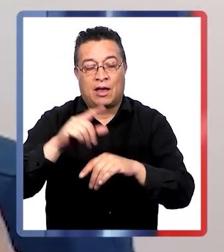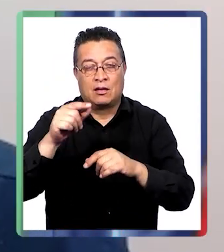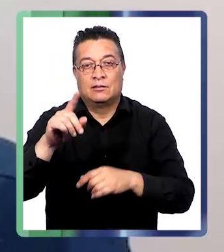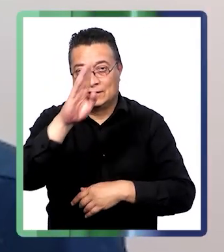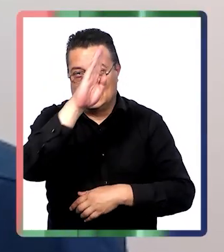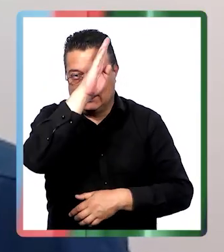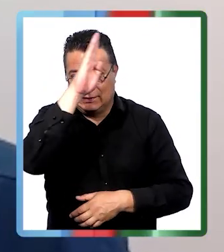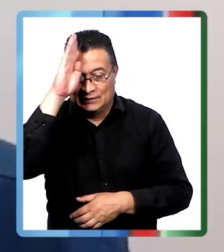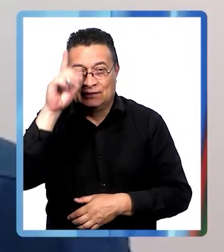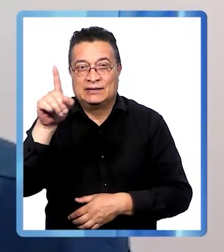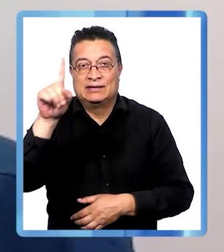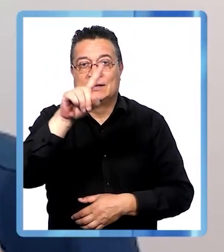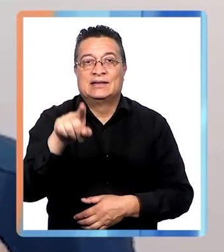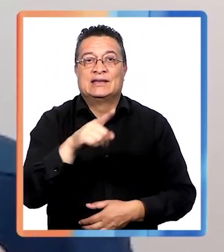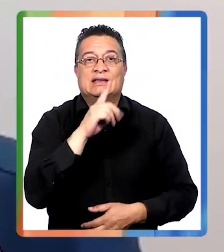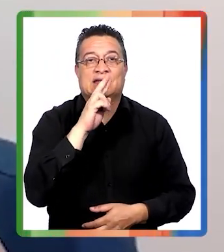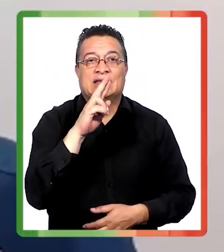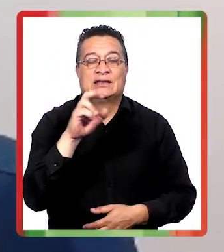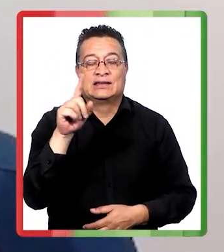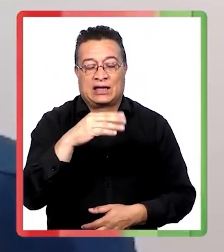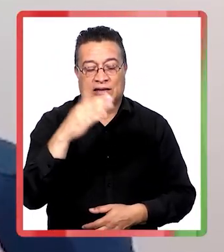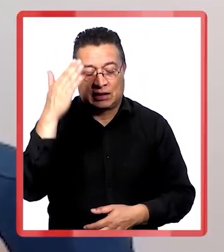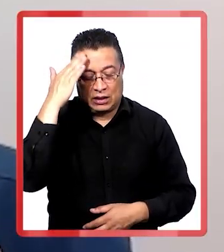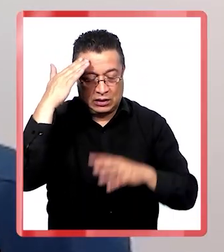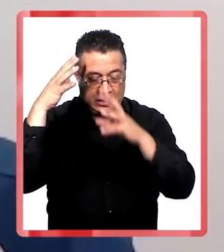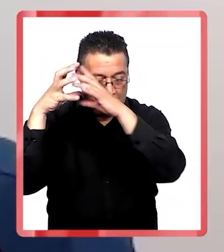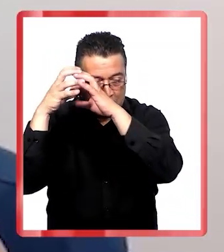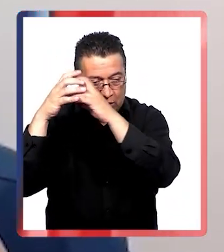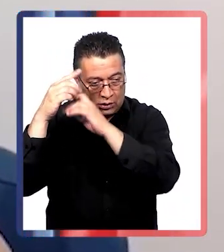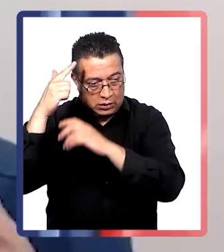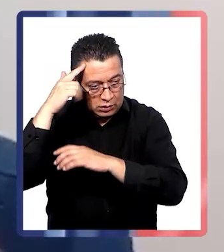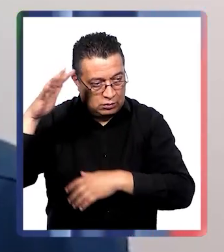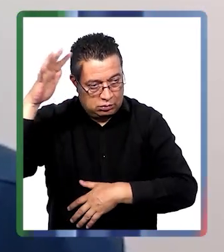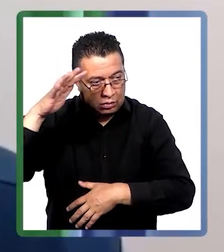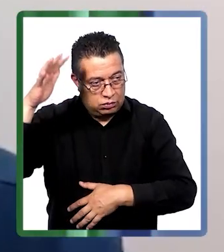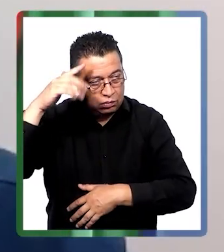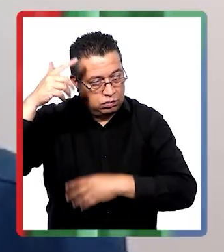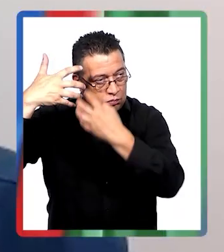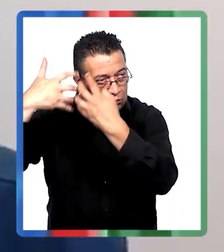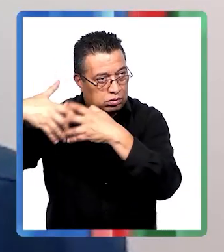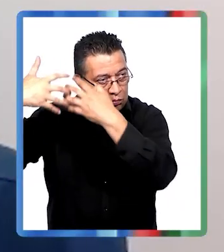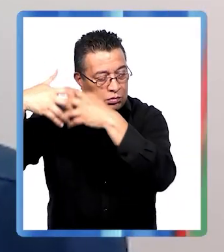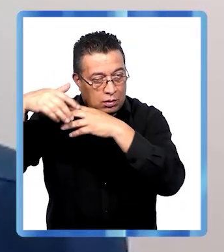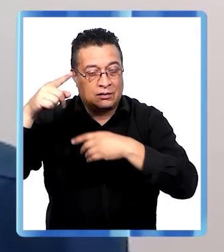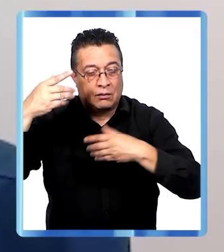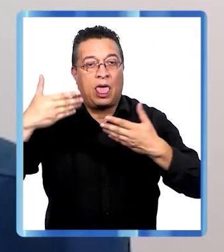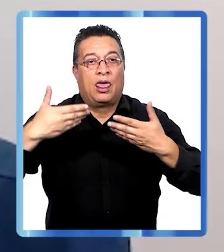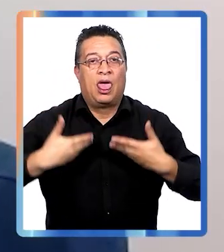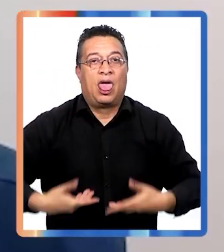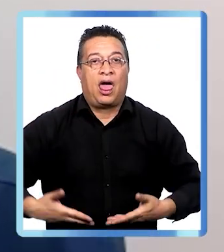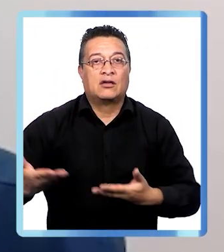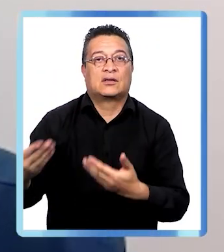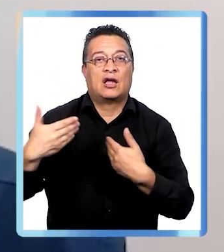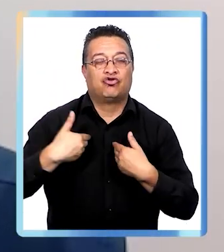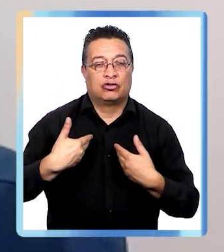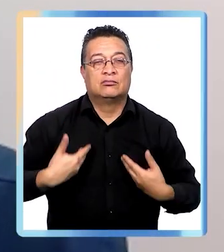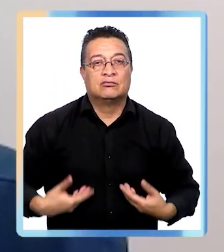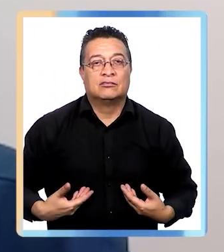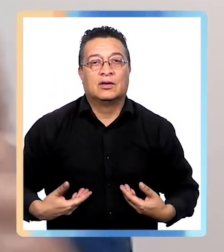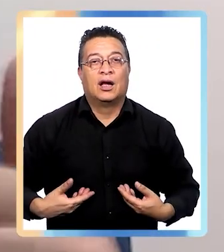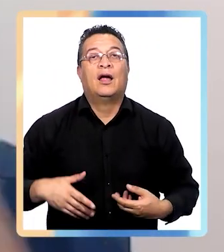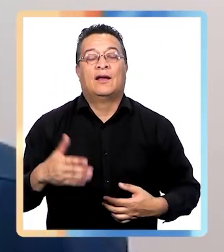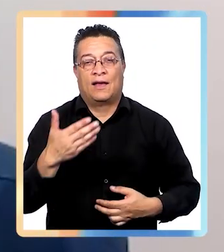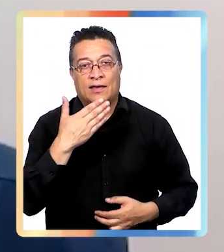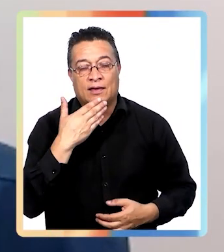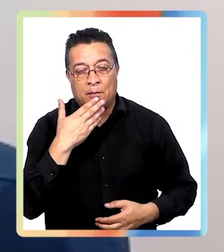mental. Estar estresado, que la cabeza esté ahí mucho rato, eso da cansancio.